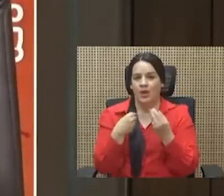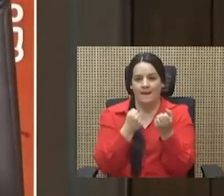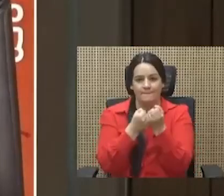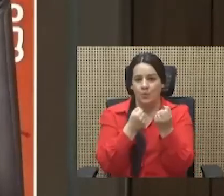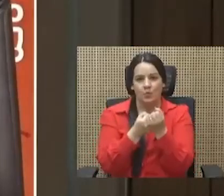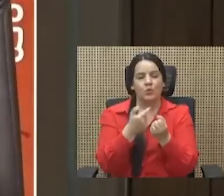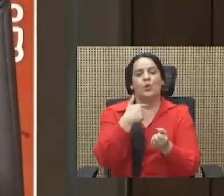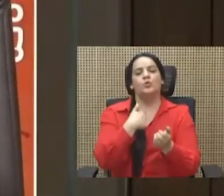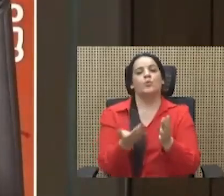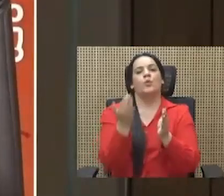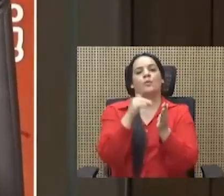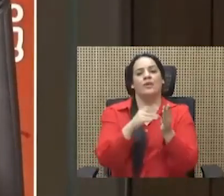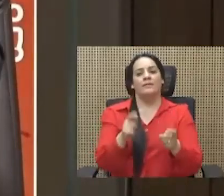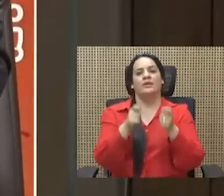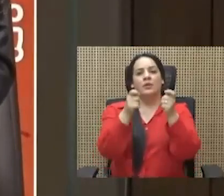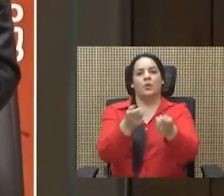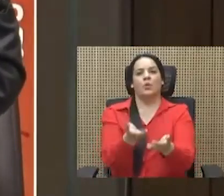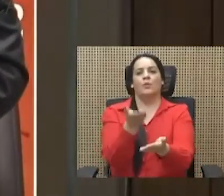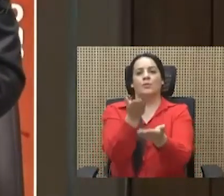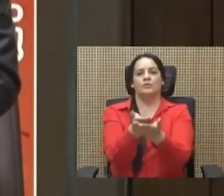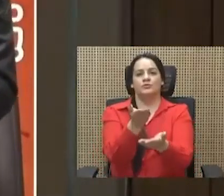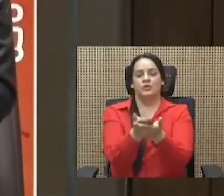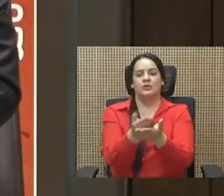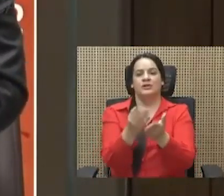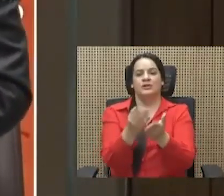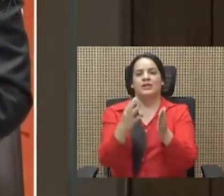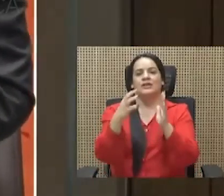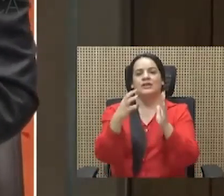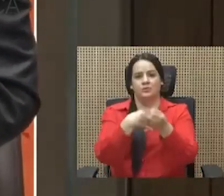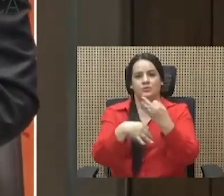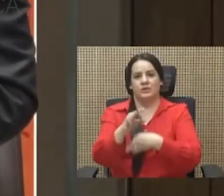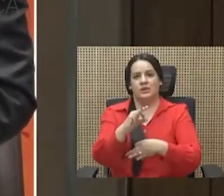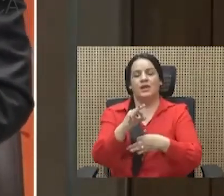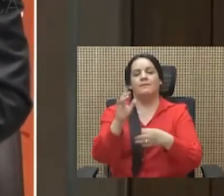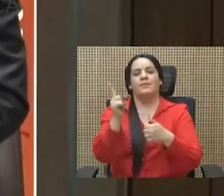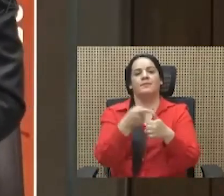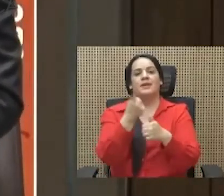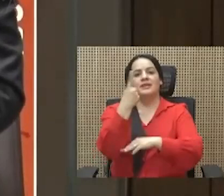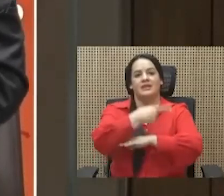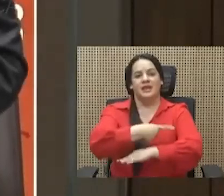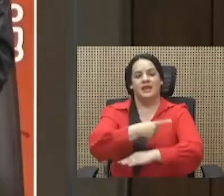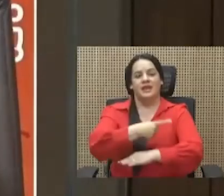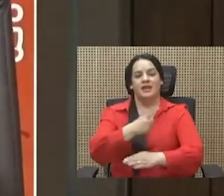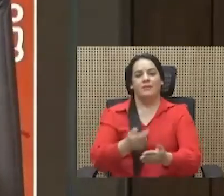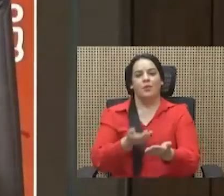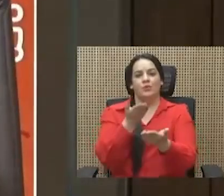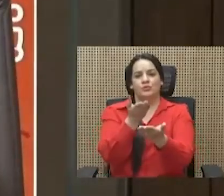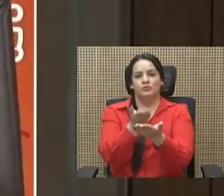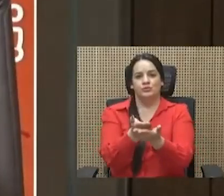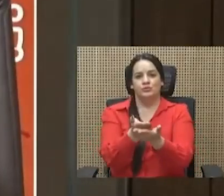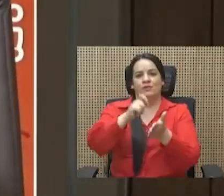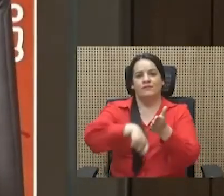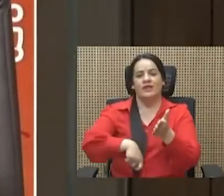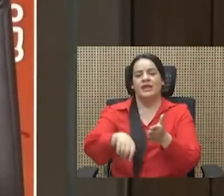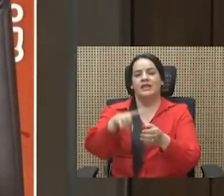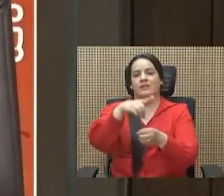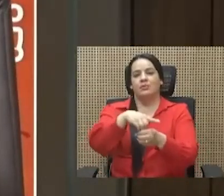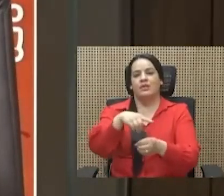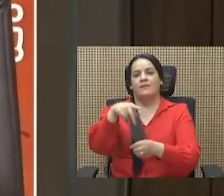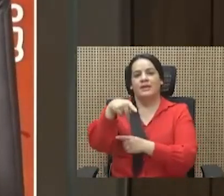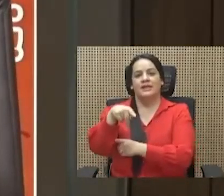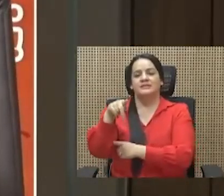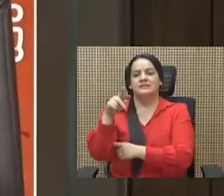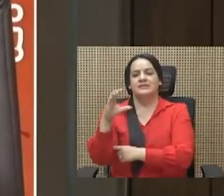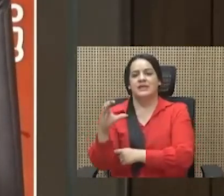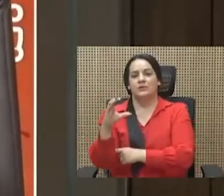moción de texto sustitutivo en el primer día de mociones con la firma de la diputada Pilar Cisneros y de la diputada Ada Acuña, que